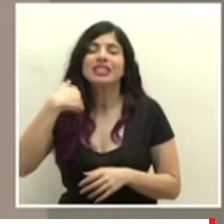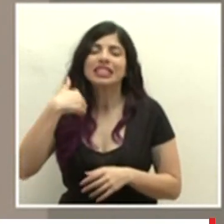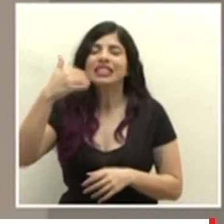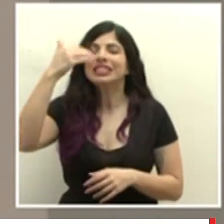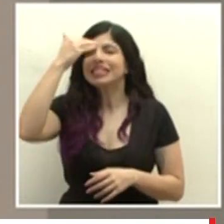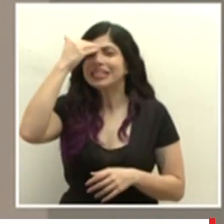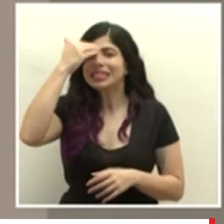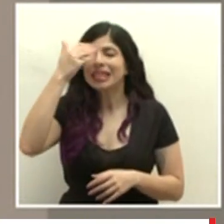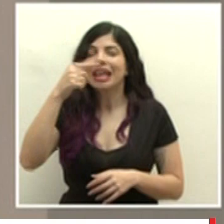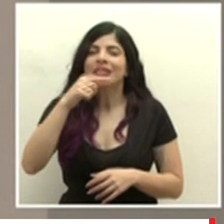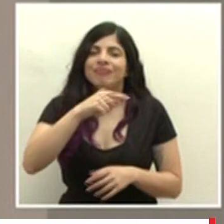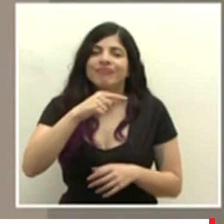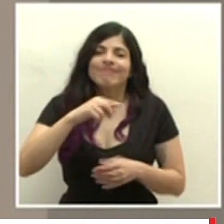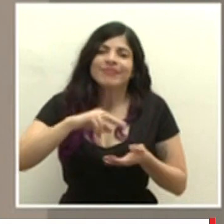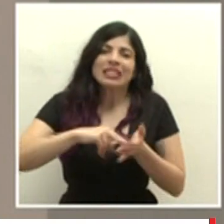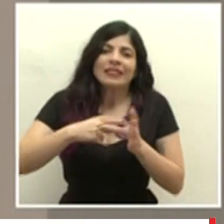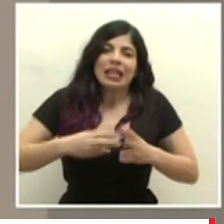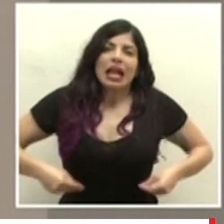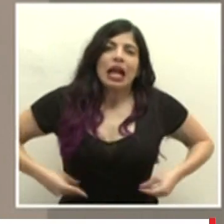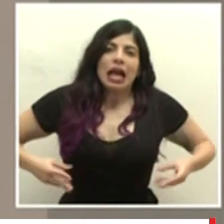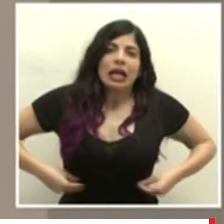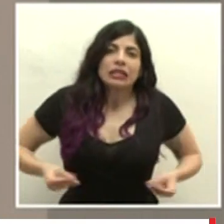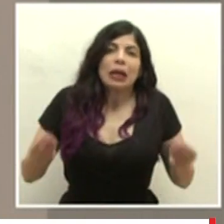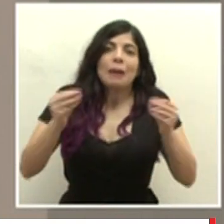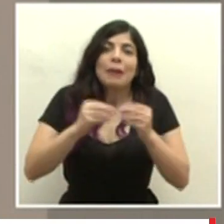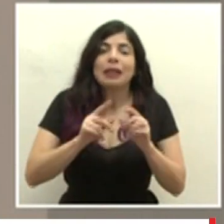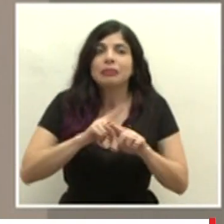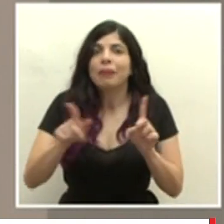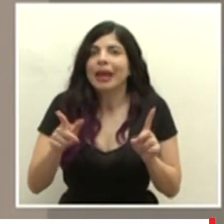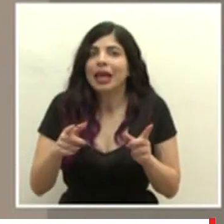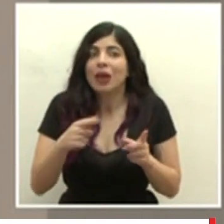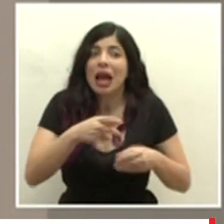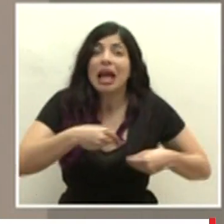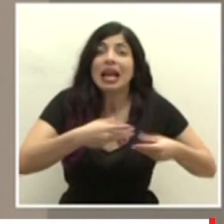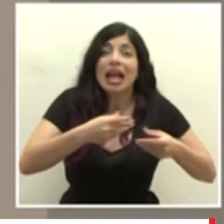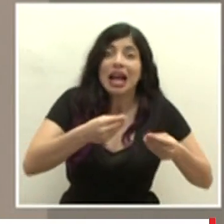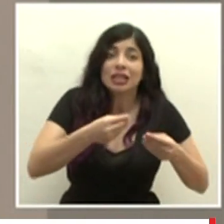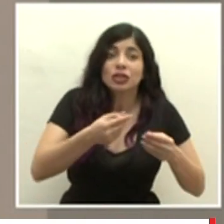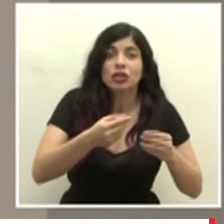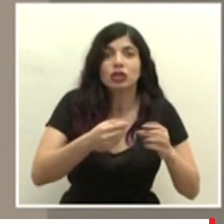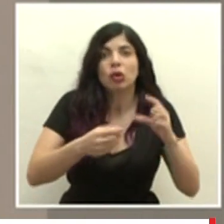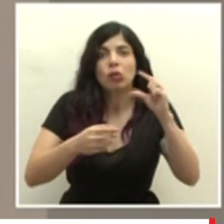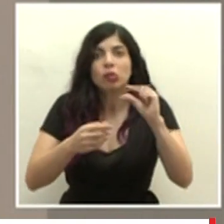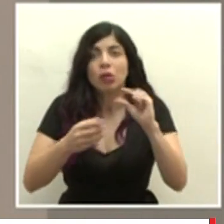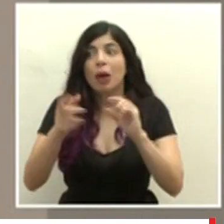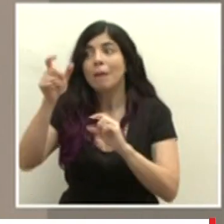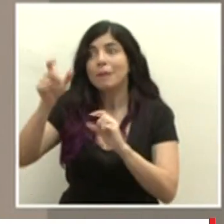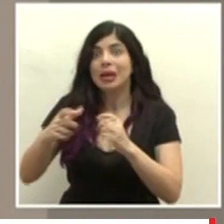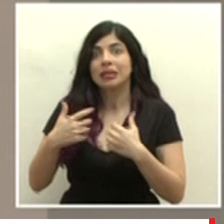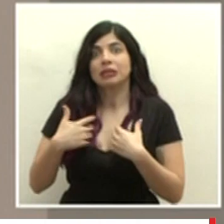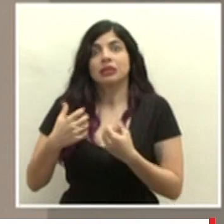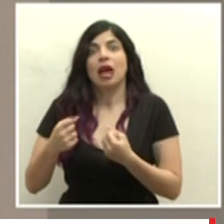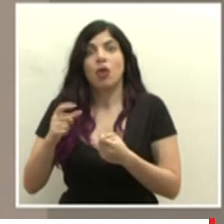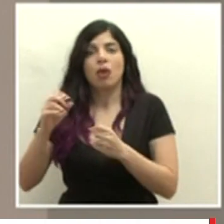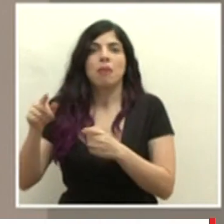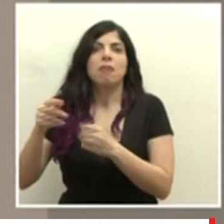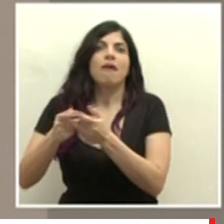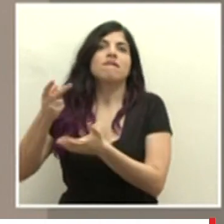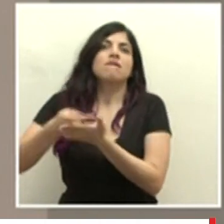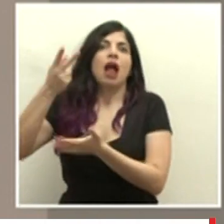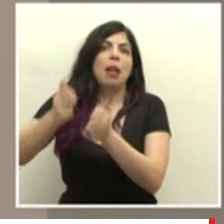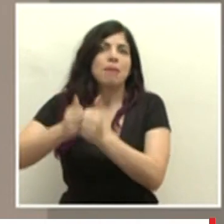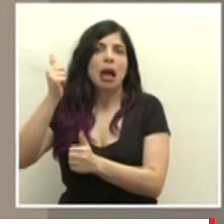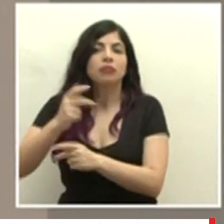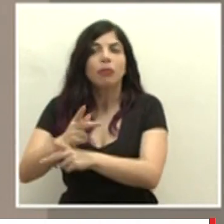eventualmente conlleva un gasto adicional, pero no se puede comparar eso con proteger al funcionario, con proteger a su familia, con proteger a